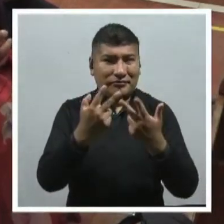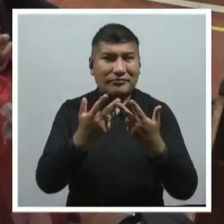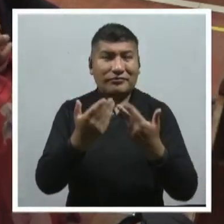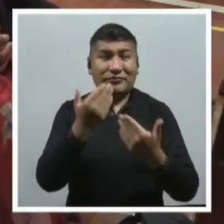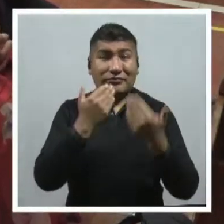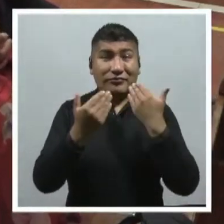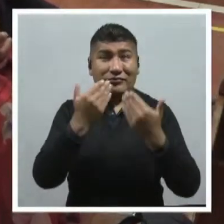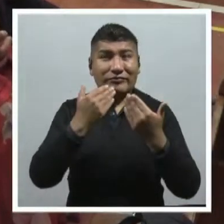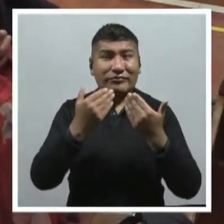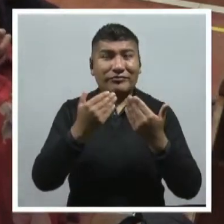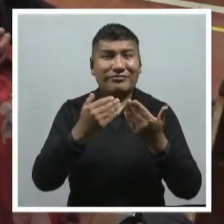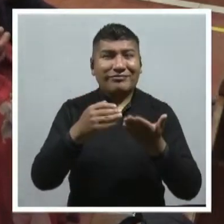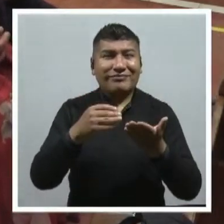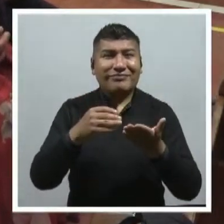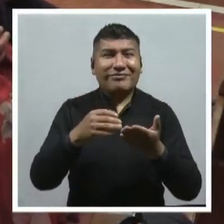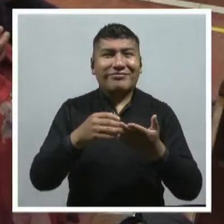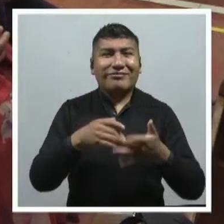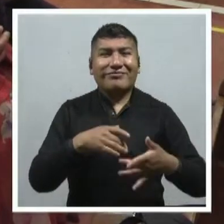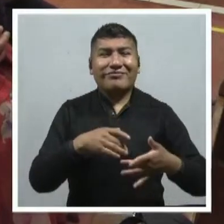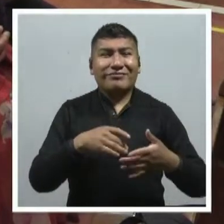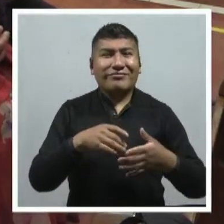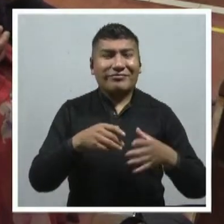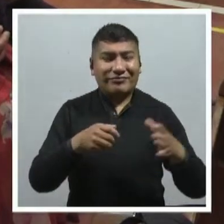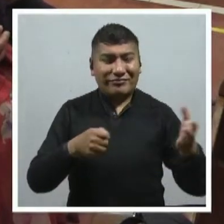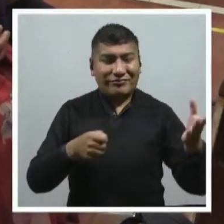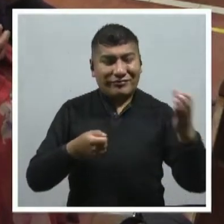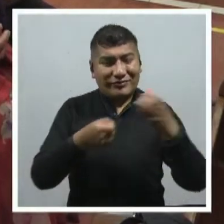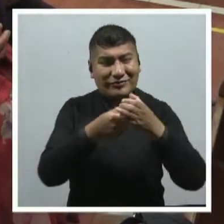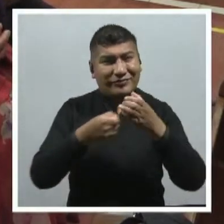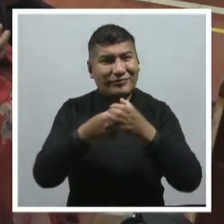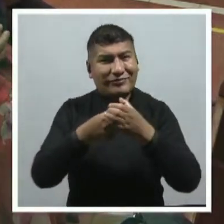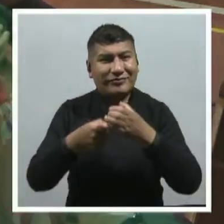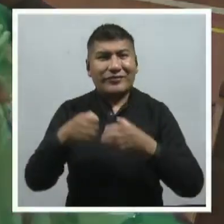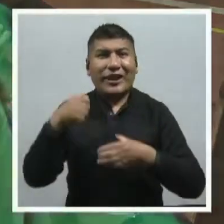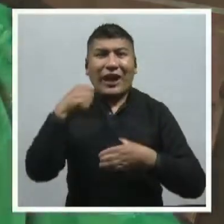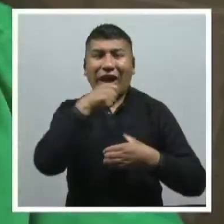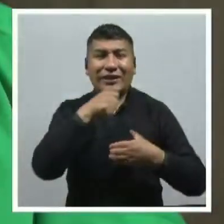a la salida un anticucho, caramba. ¿Para qué vamos a usar?